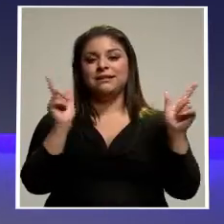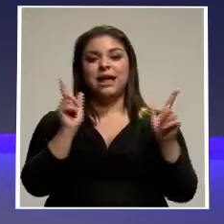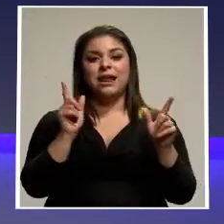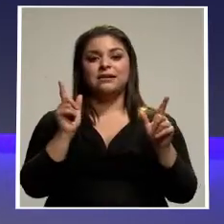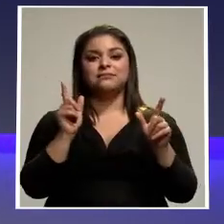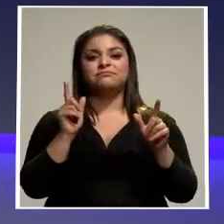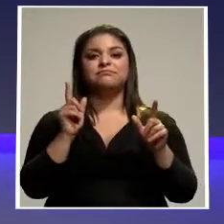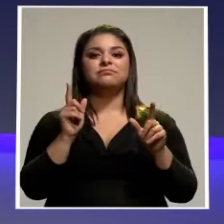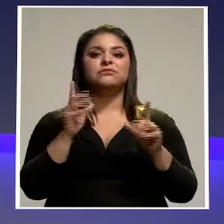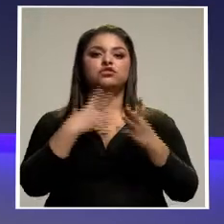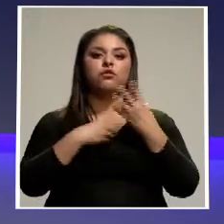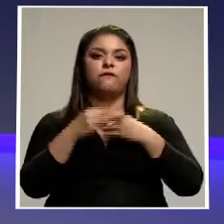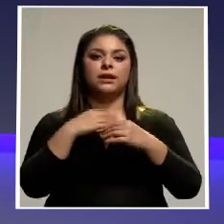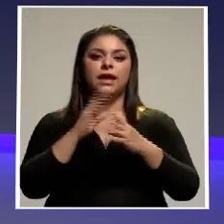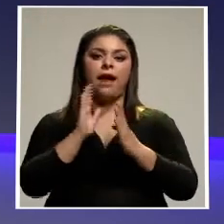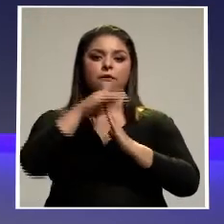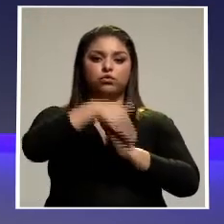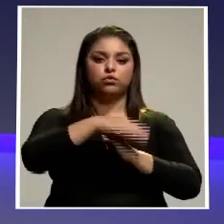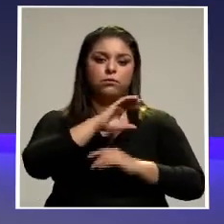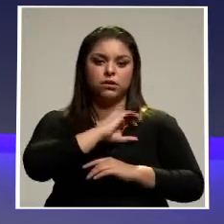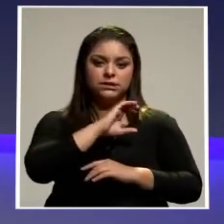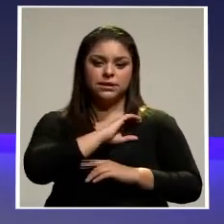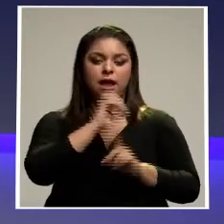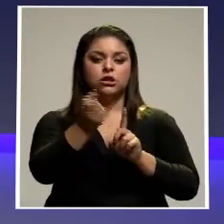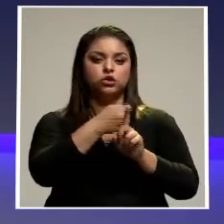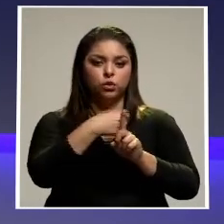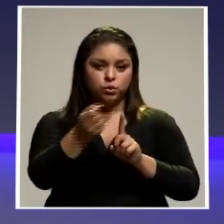policial, tortura, para